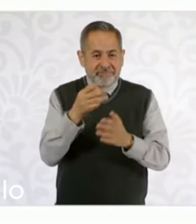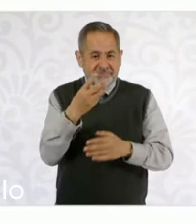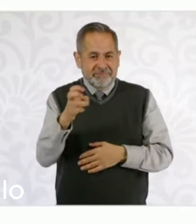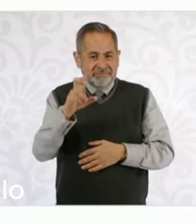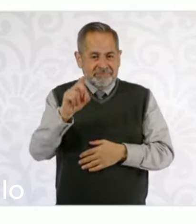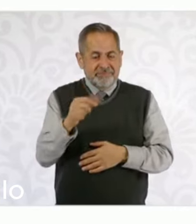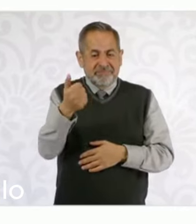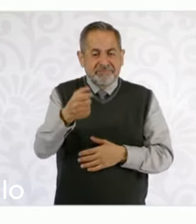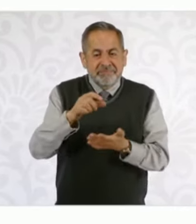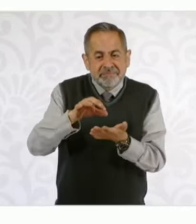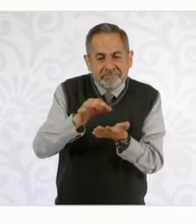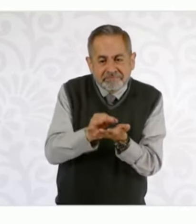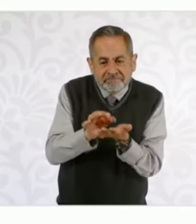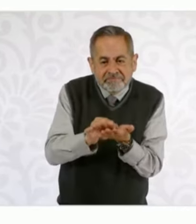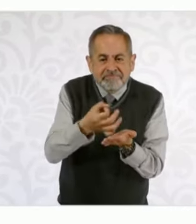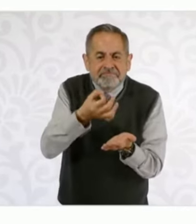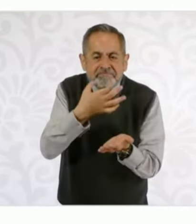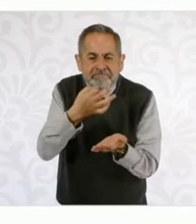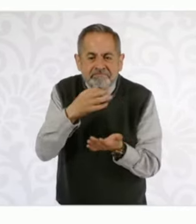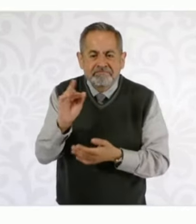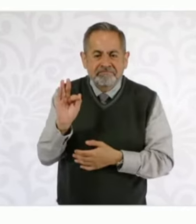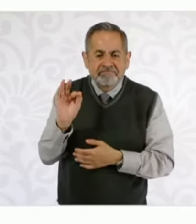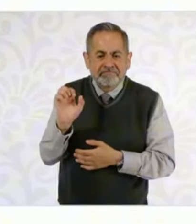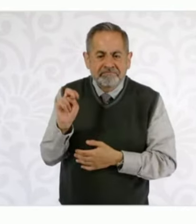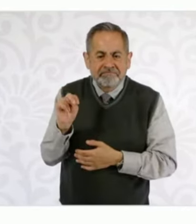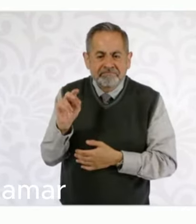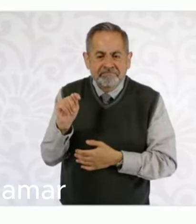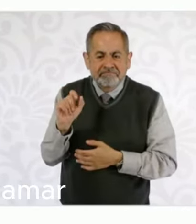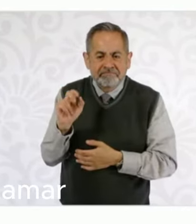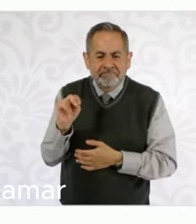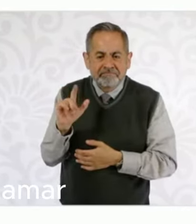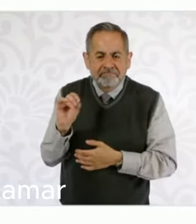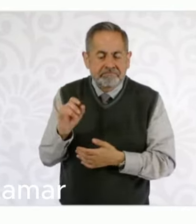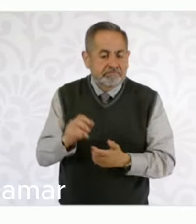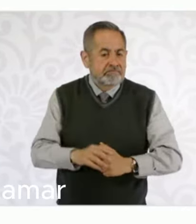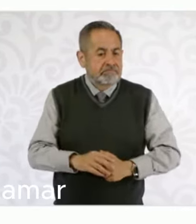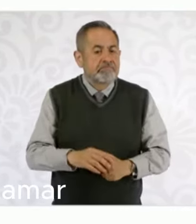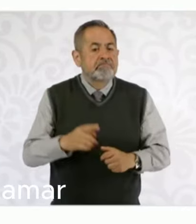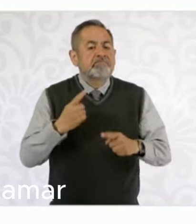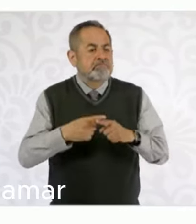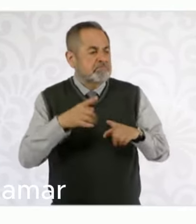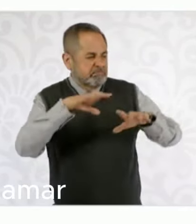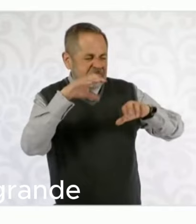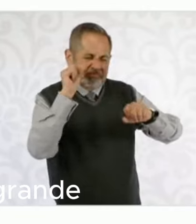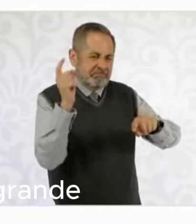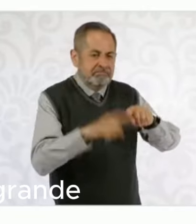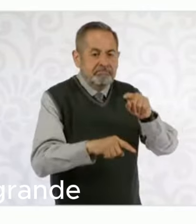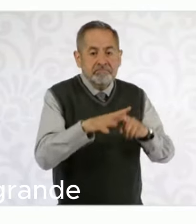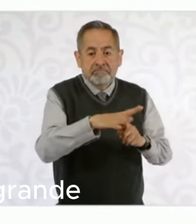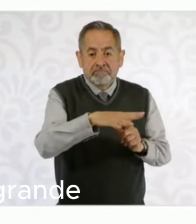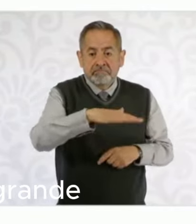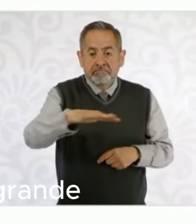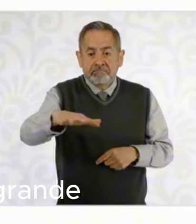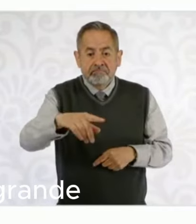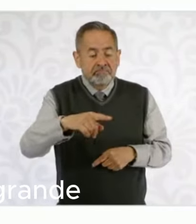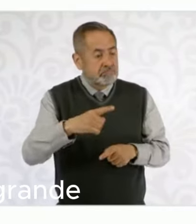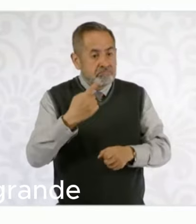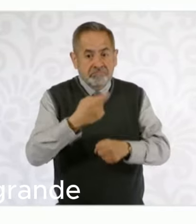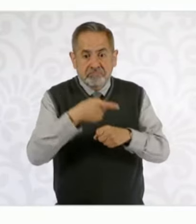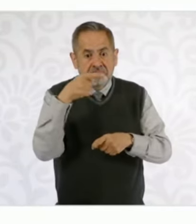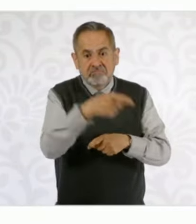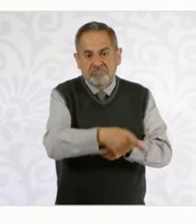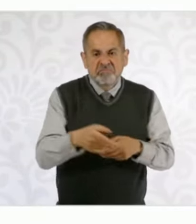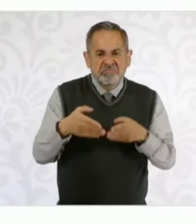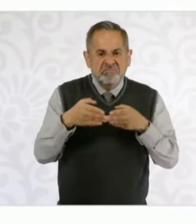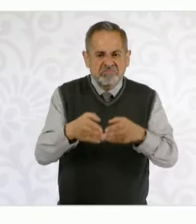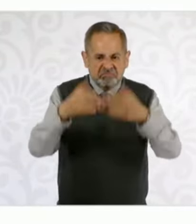46.336 pastillas de fentanilo. Entre estos aseguramientos, destaca el aseguramiento histórico en alta mar por parte de la Secretaría de Marina más